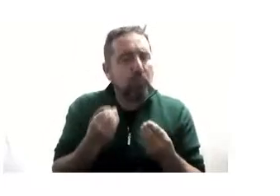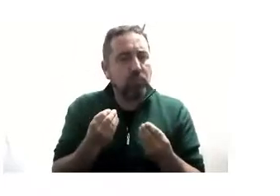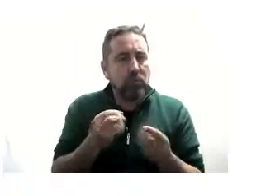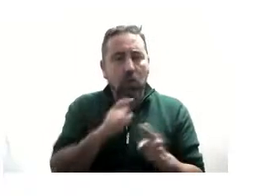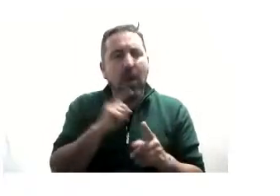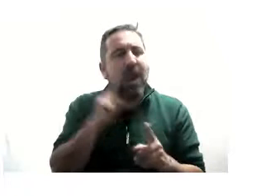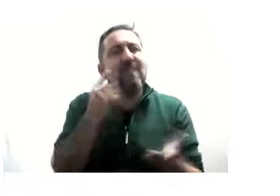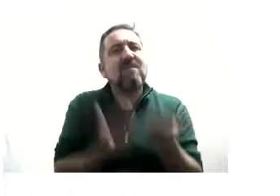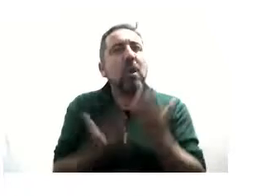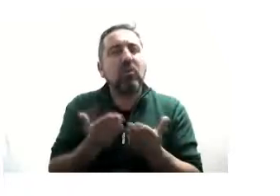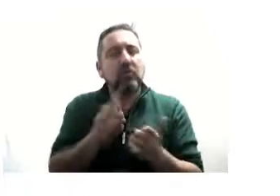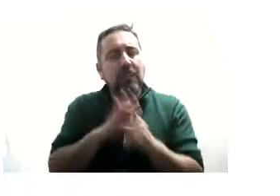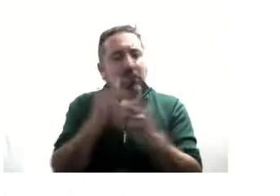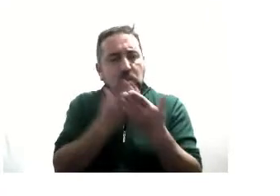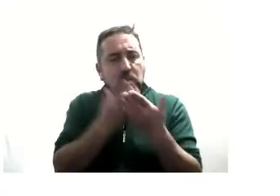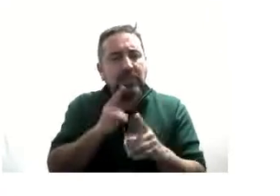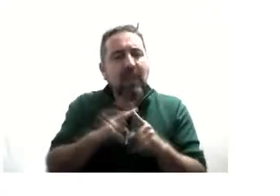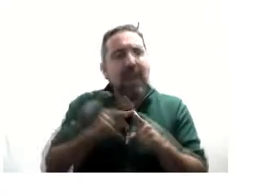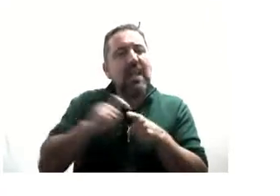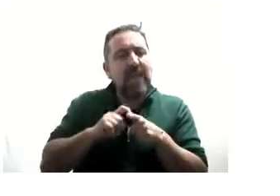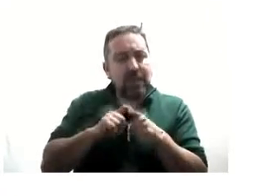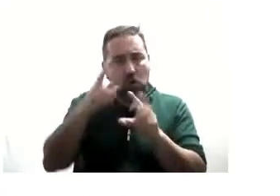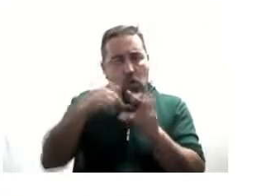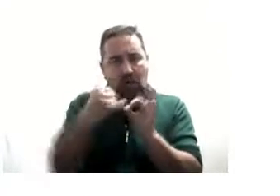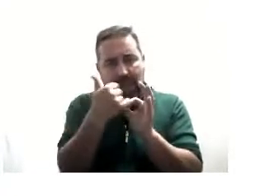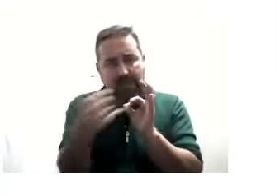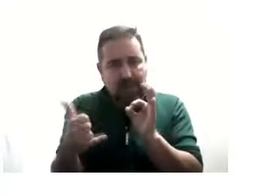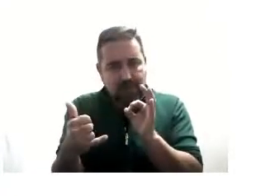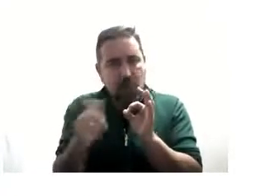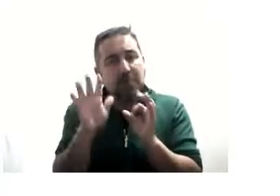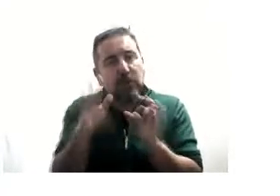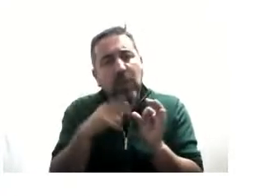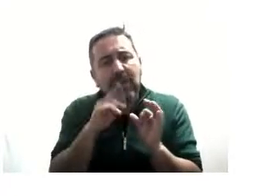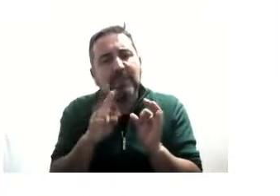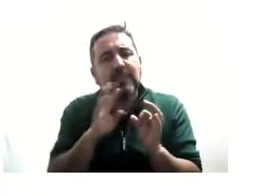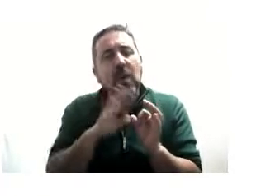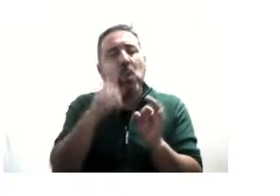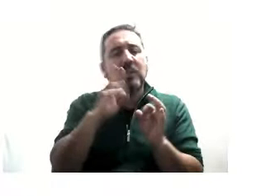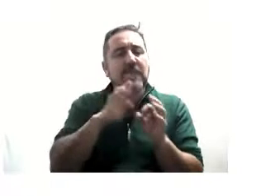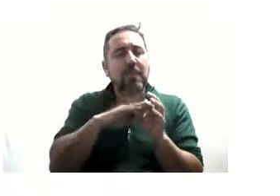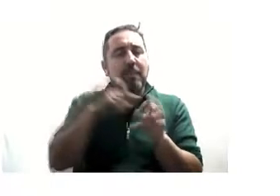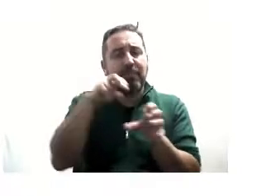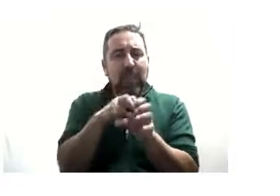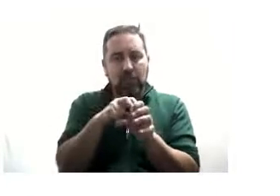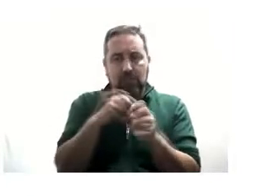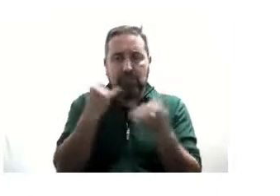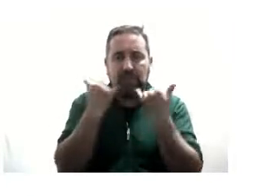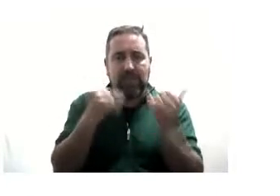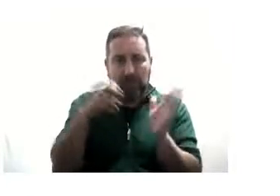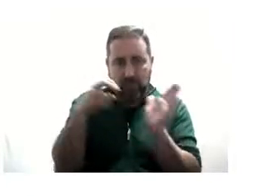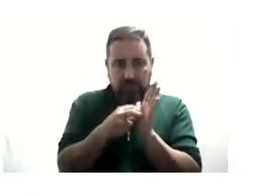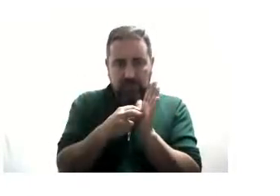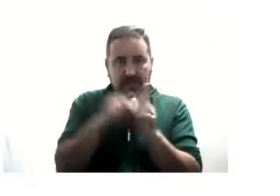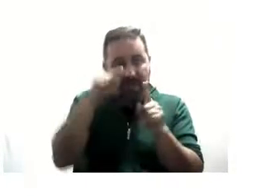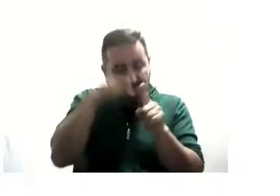nervio coclear, pero la forma de la que os voy a hablar es un electrodo intraoperatorio, intracoclear, que se mete